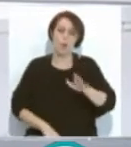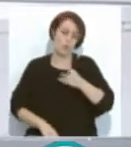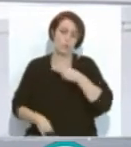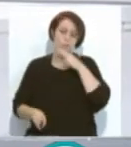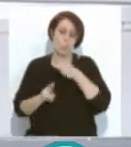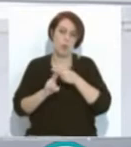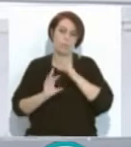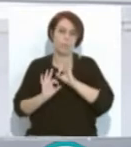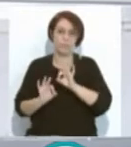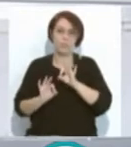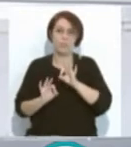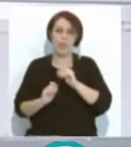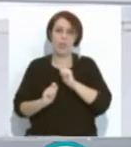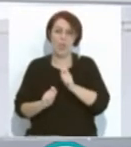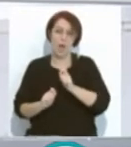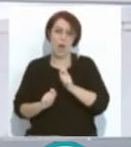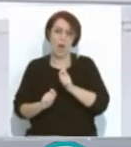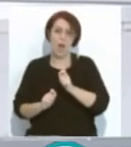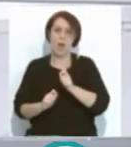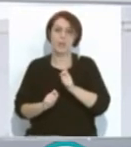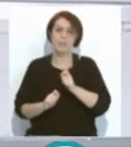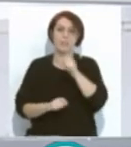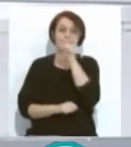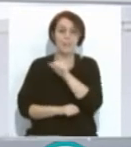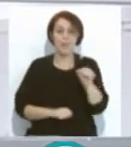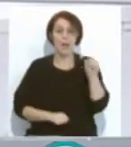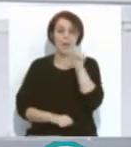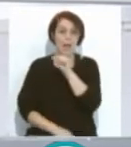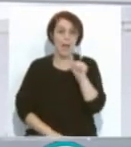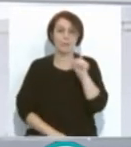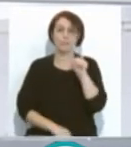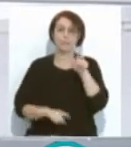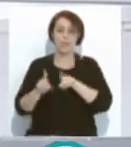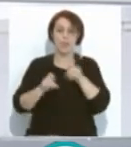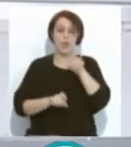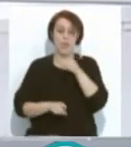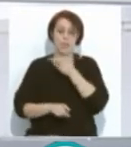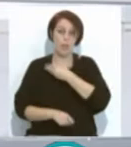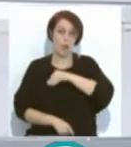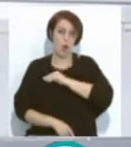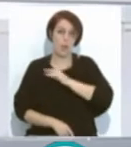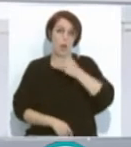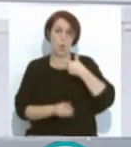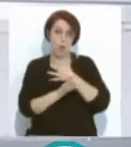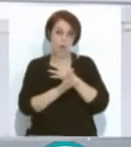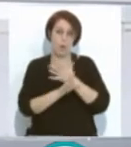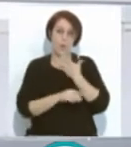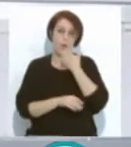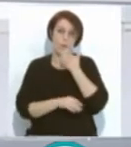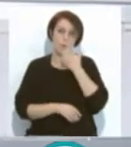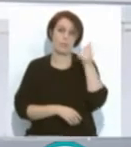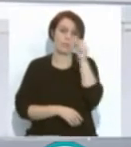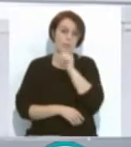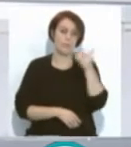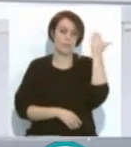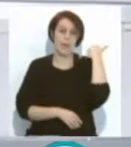denominación que se le dio a las semanas que jugaban las selecciones nacionales, como ha sido la pasada semana, donde las